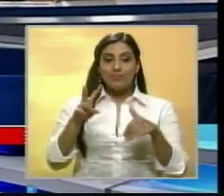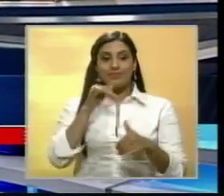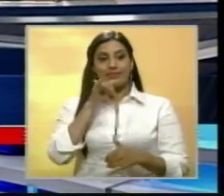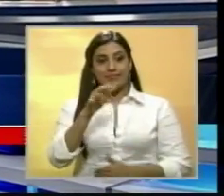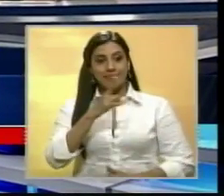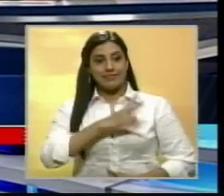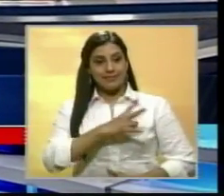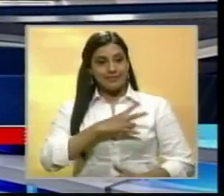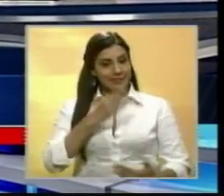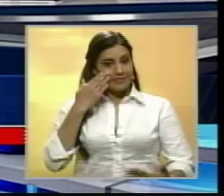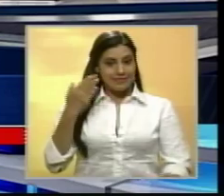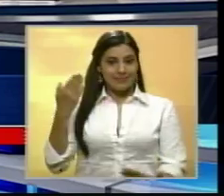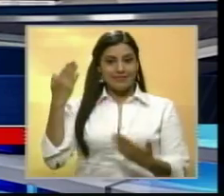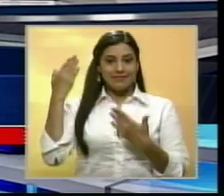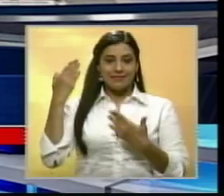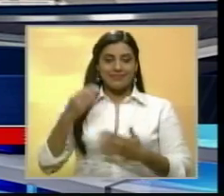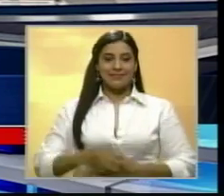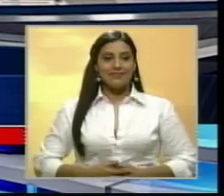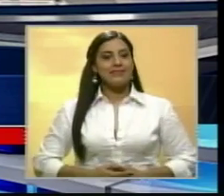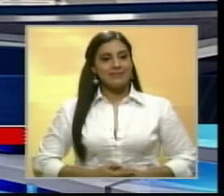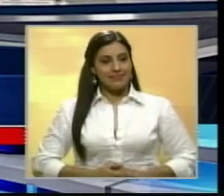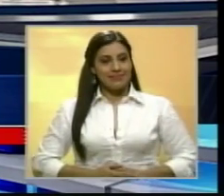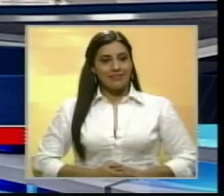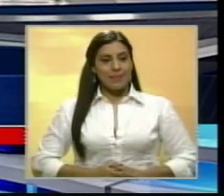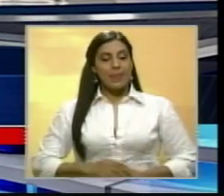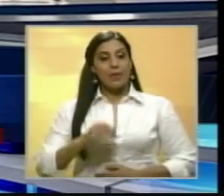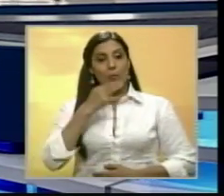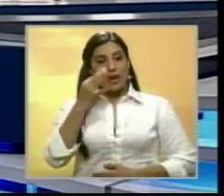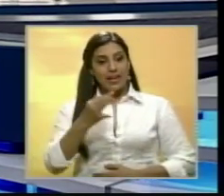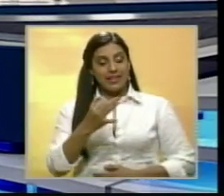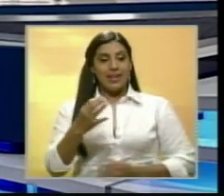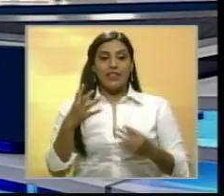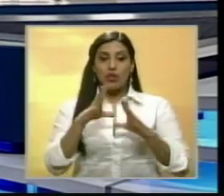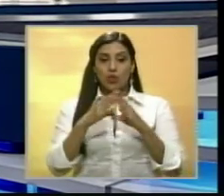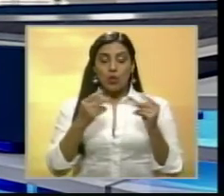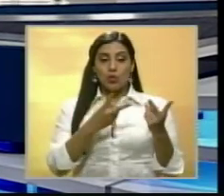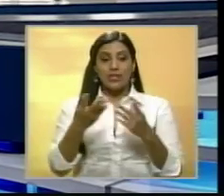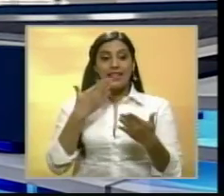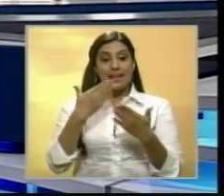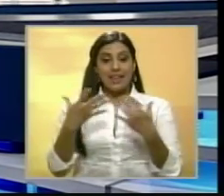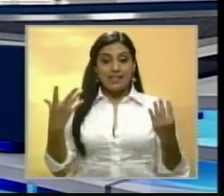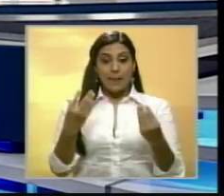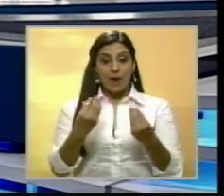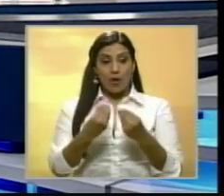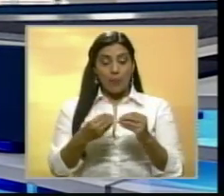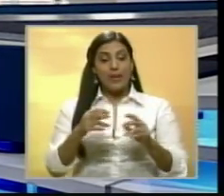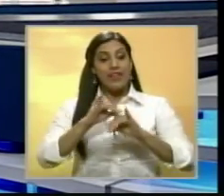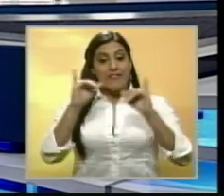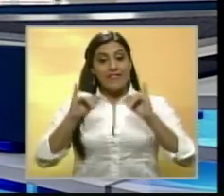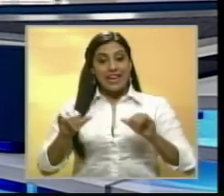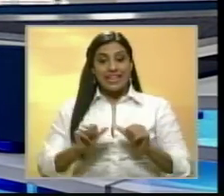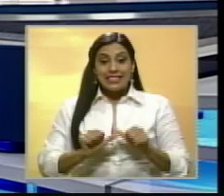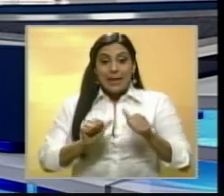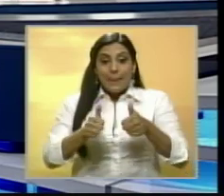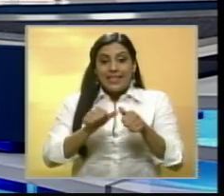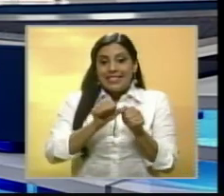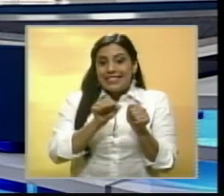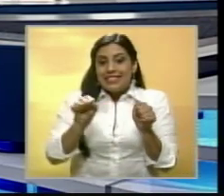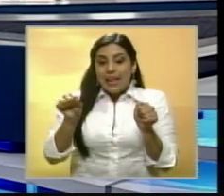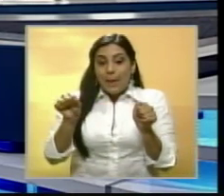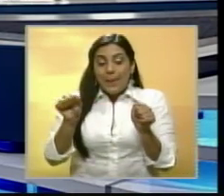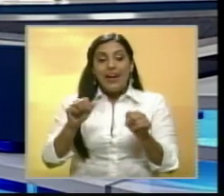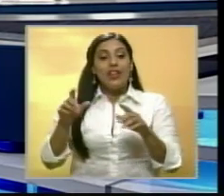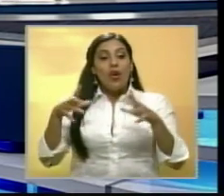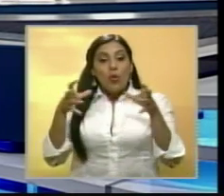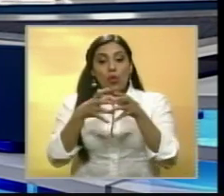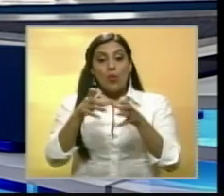bienvenidos a la emisión meridiana de su noticiero Venevisión. Muy buenas tardes, tengan todos. Gracias por acompañarnos. Feliz inicio de semana. Ya estamos listos